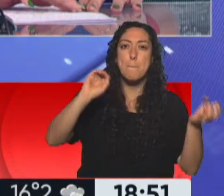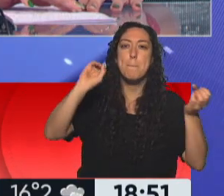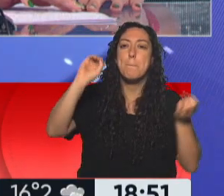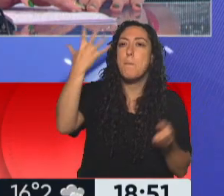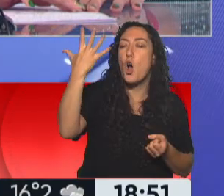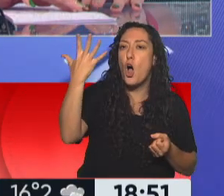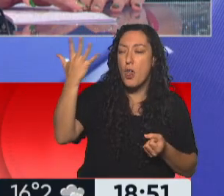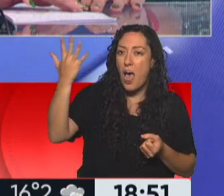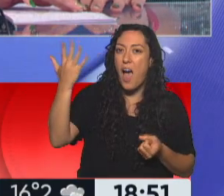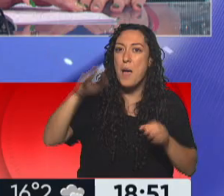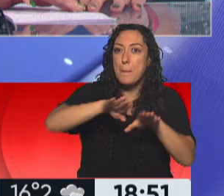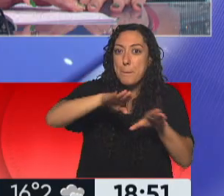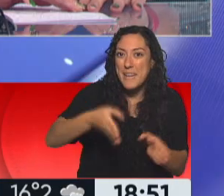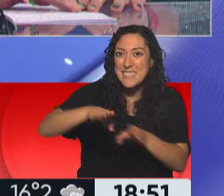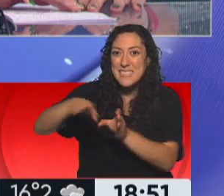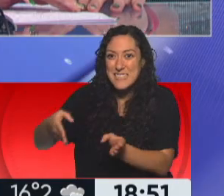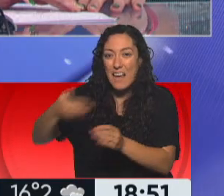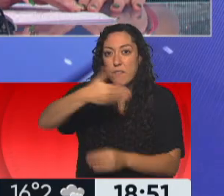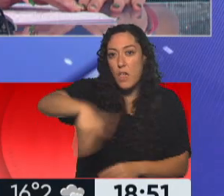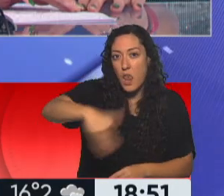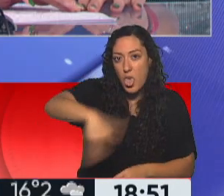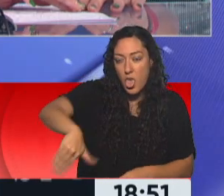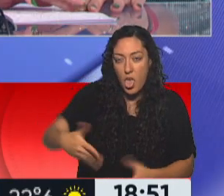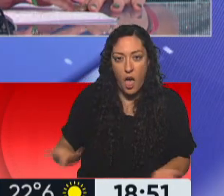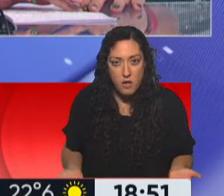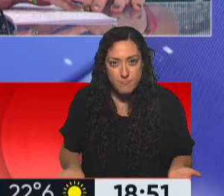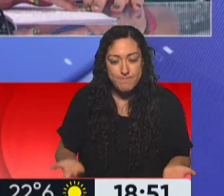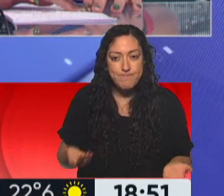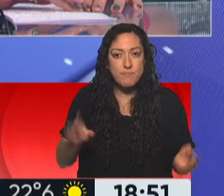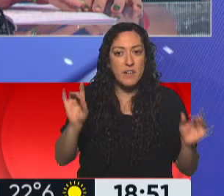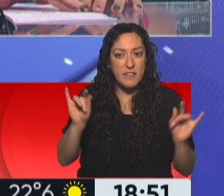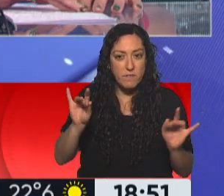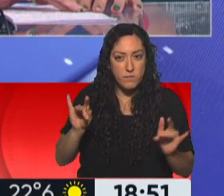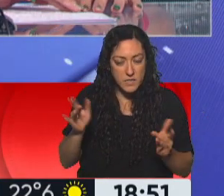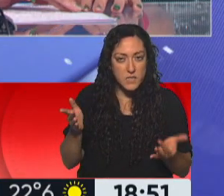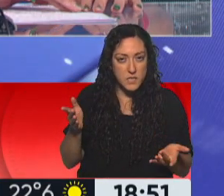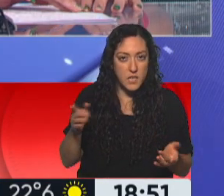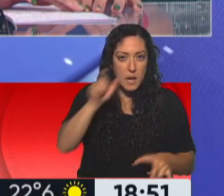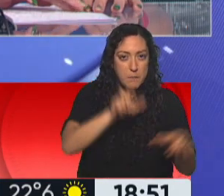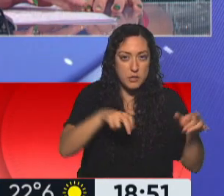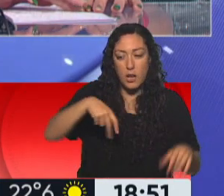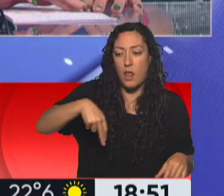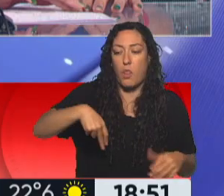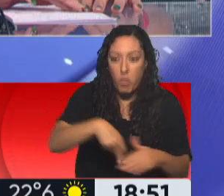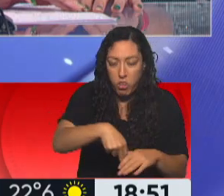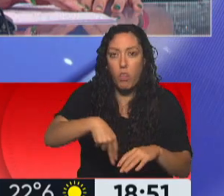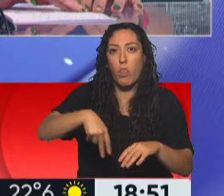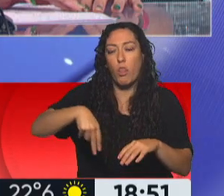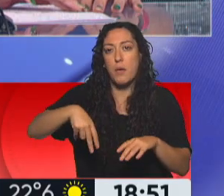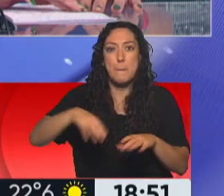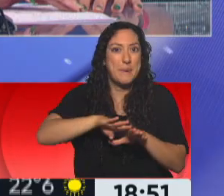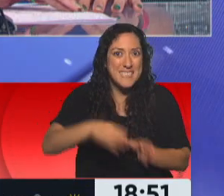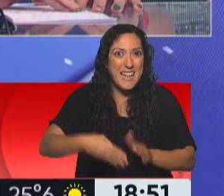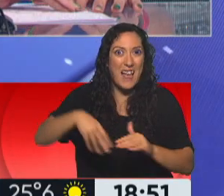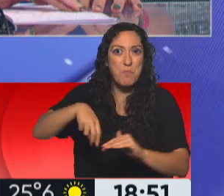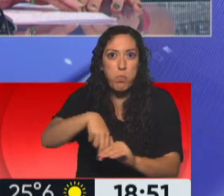y no retrocedieron las mesas de la vereda. Exacto. Y esto torna muy difícil que podamos movilizarnos las personas ciegas y